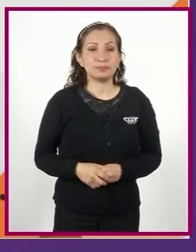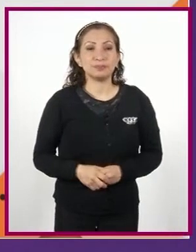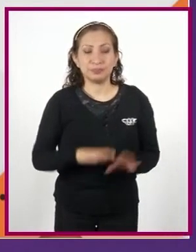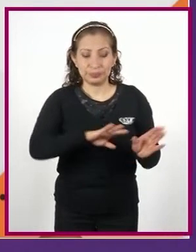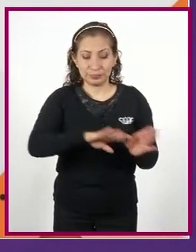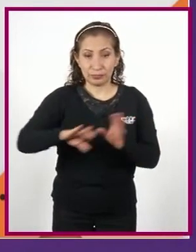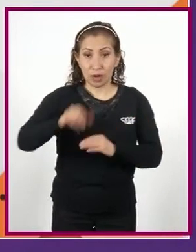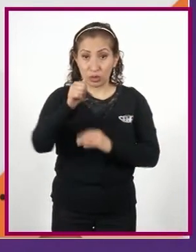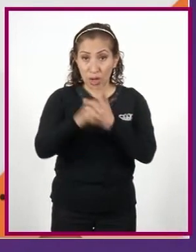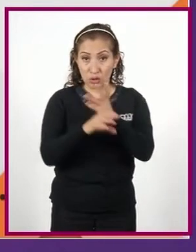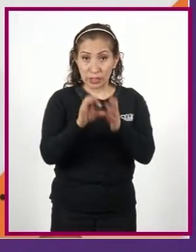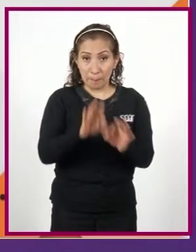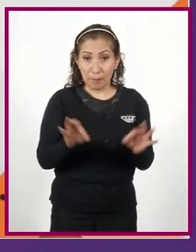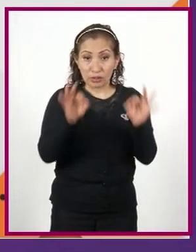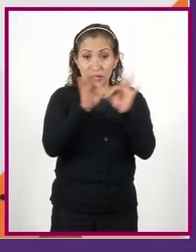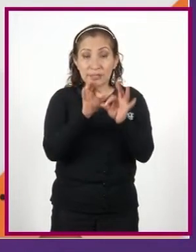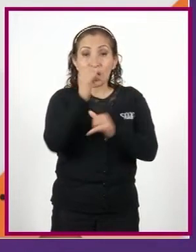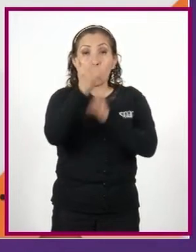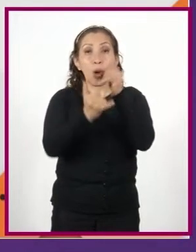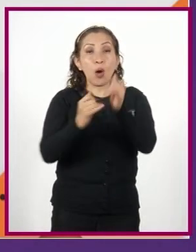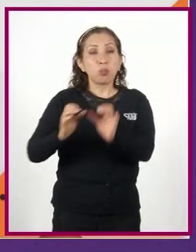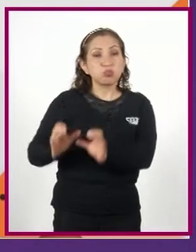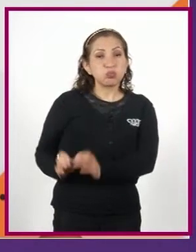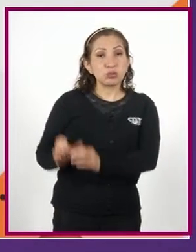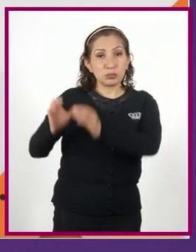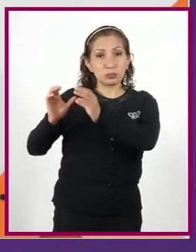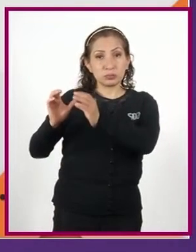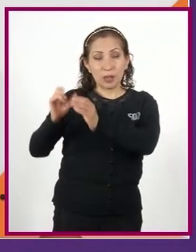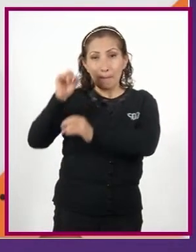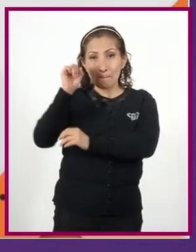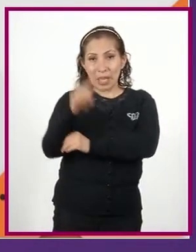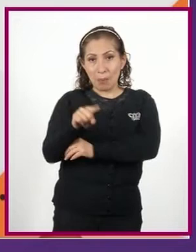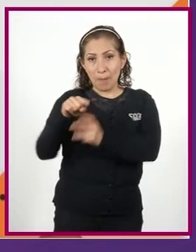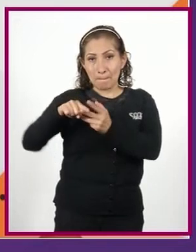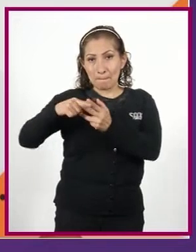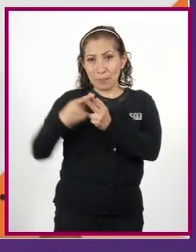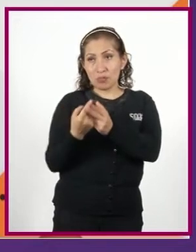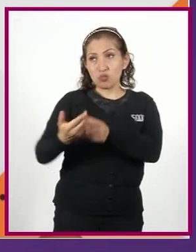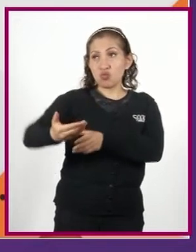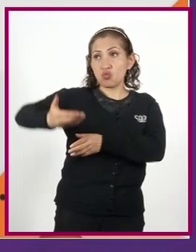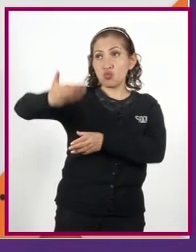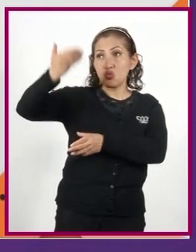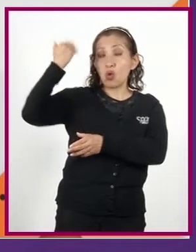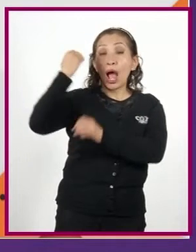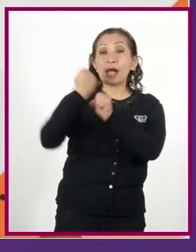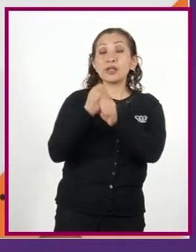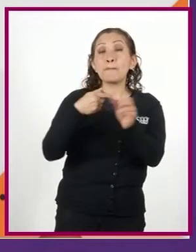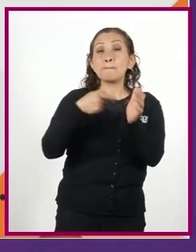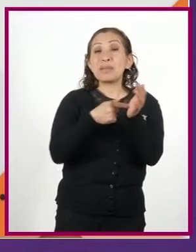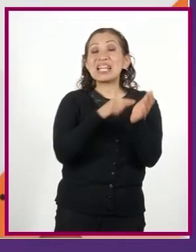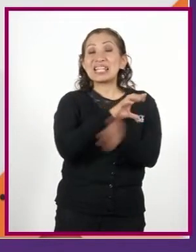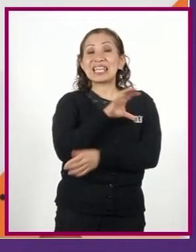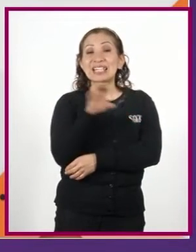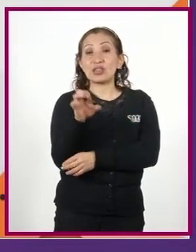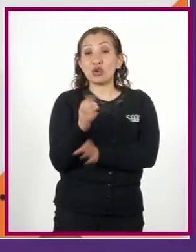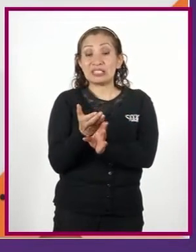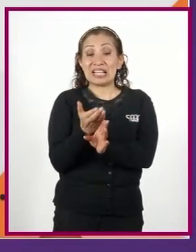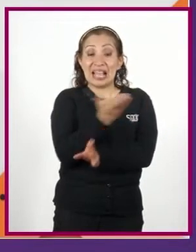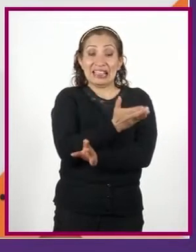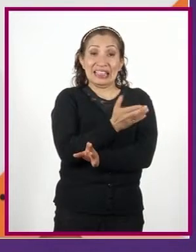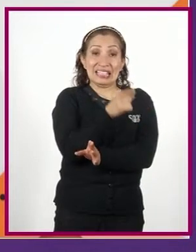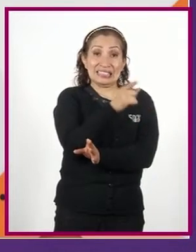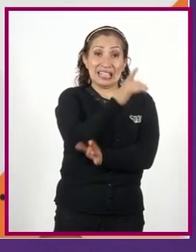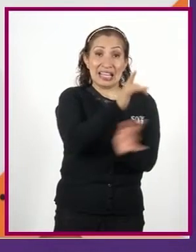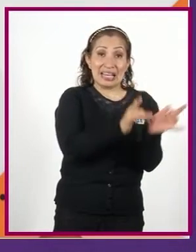Otro elemento importante es el juego de pelota, del cual su origen se remonta al año 1500 antes de nuestra